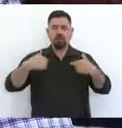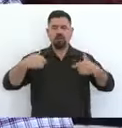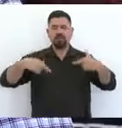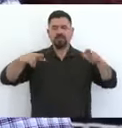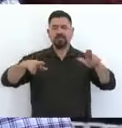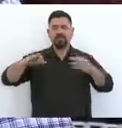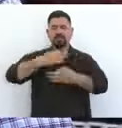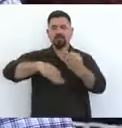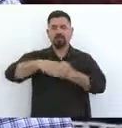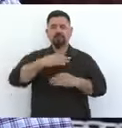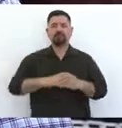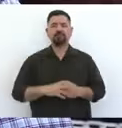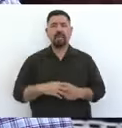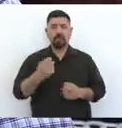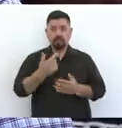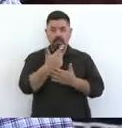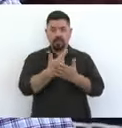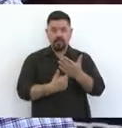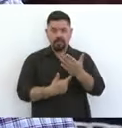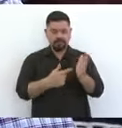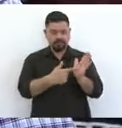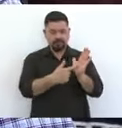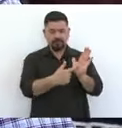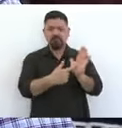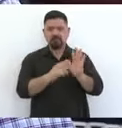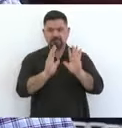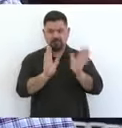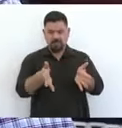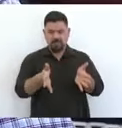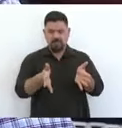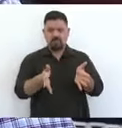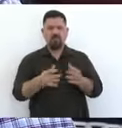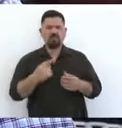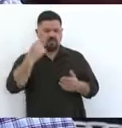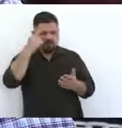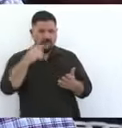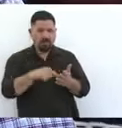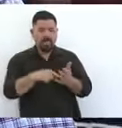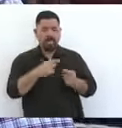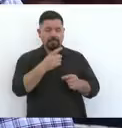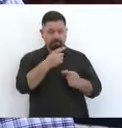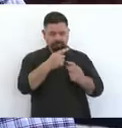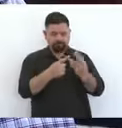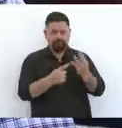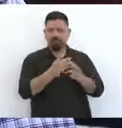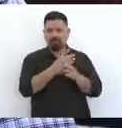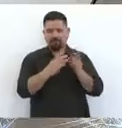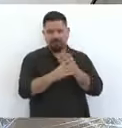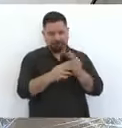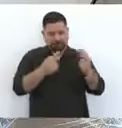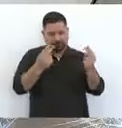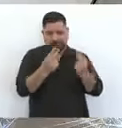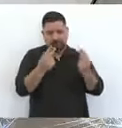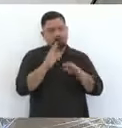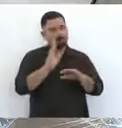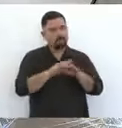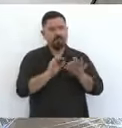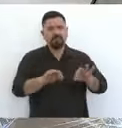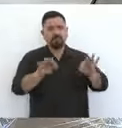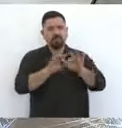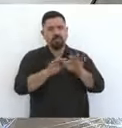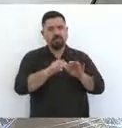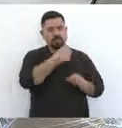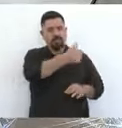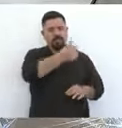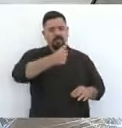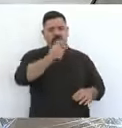Esa lista que se le hizo llegar, yo creo que son las necesidades primordiales que se tienen en nuestros